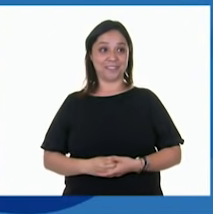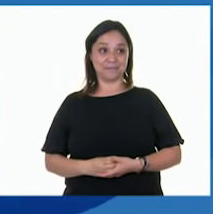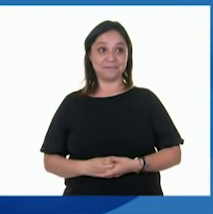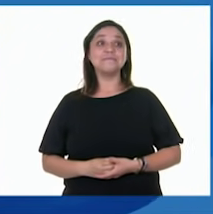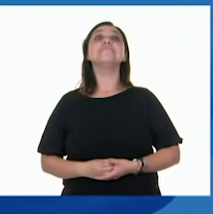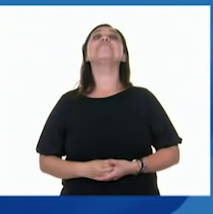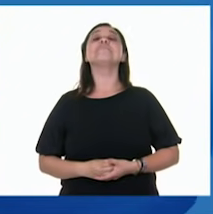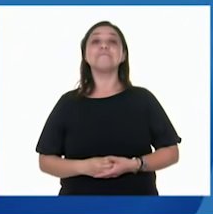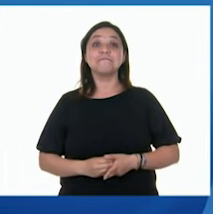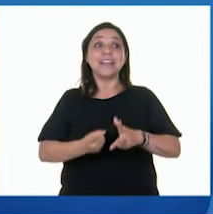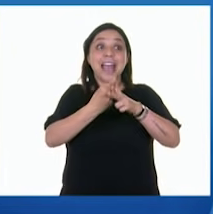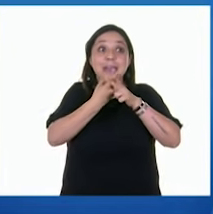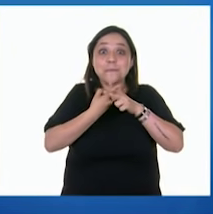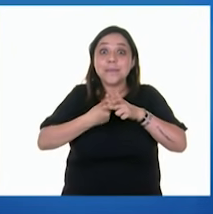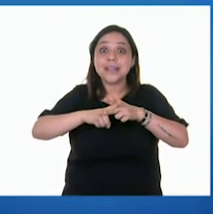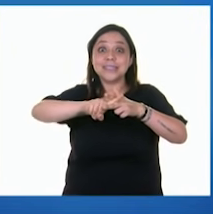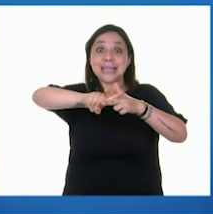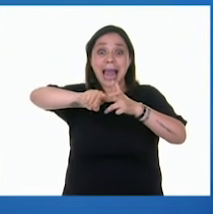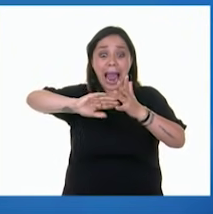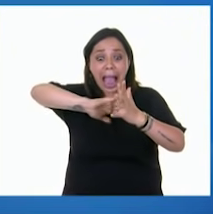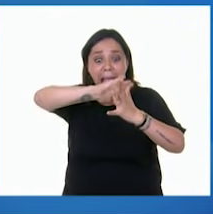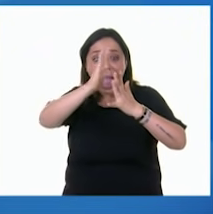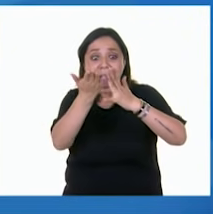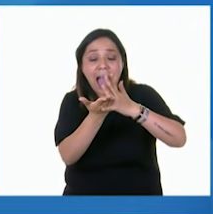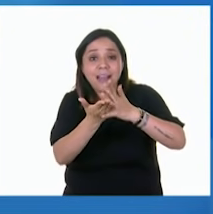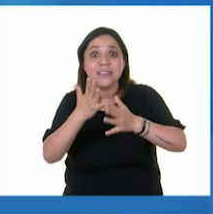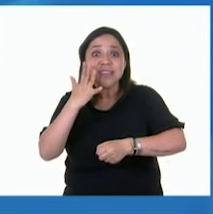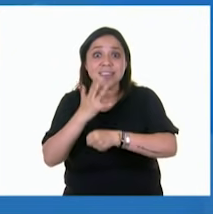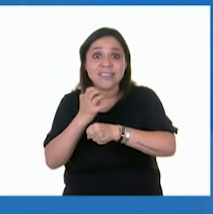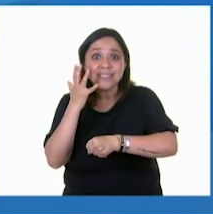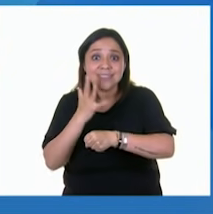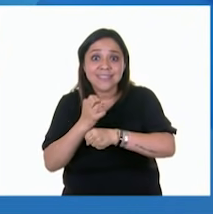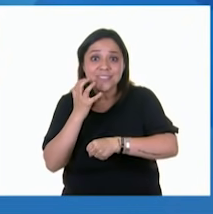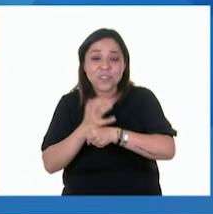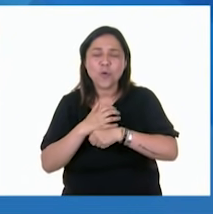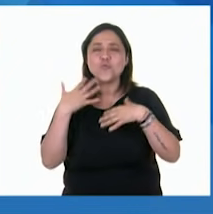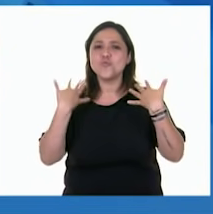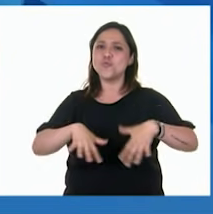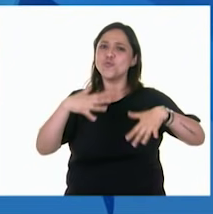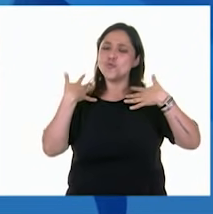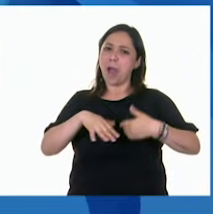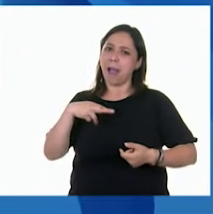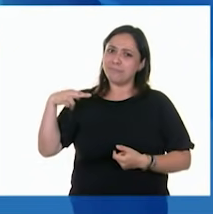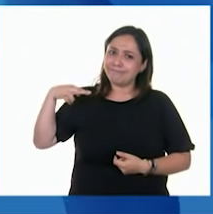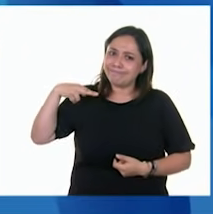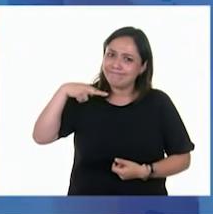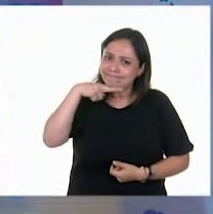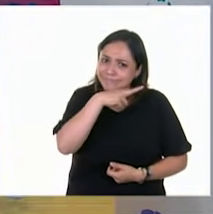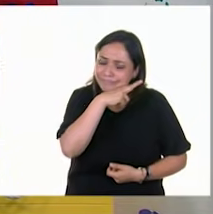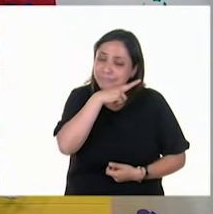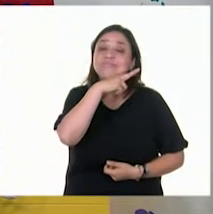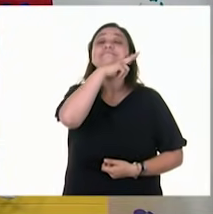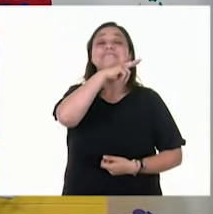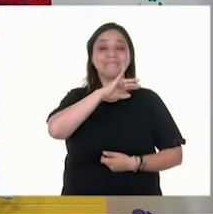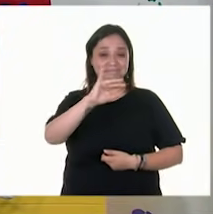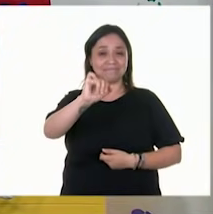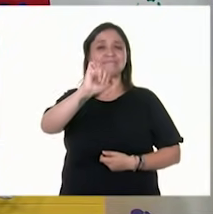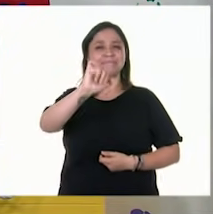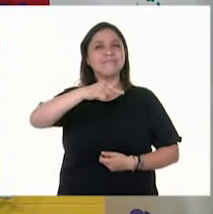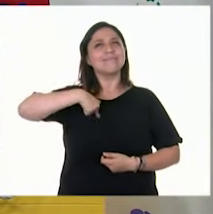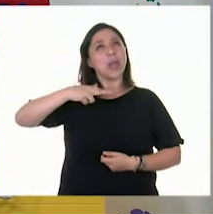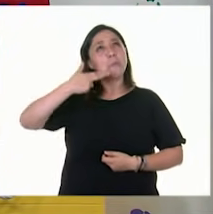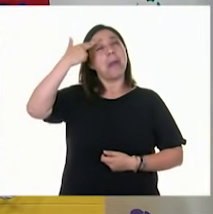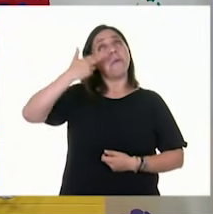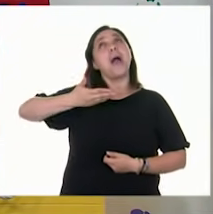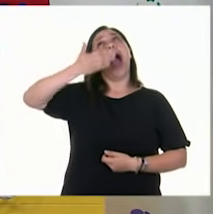Estamos iniciando con nuestro quinto bloque. ¡Qué emocionante! ¡Qué rápido llegamos al quinto bloque! ¡Qué maestro, rapidísimo! Recuerdo cuando iniciamos